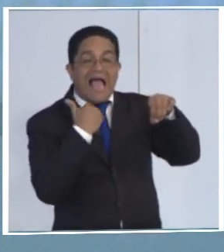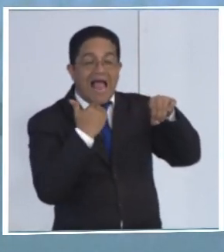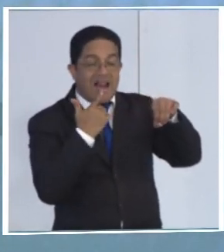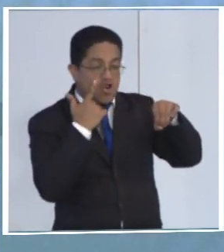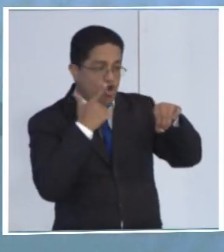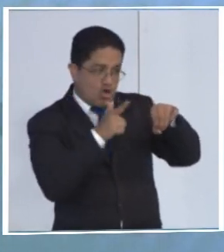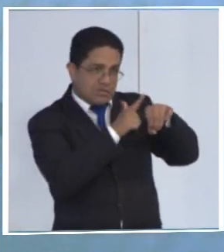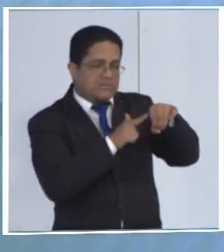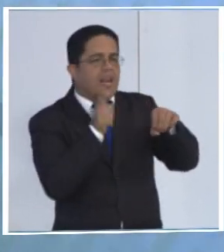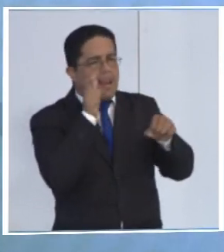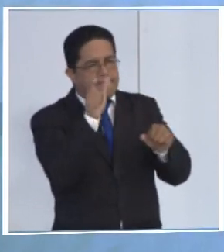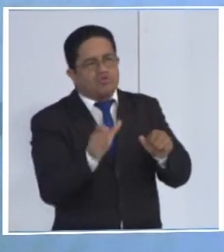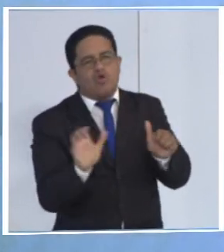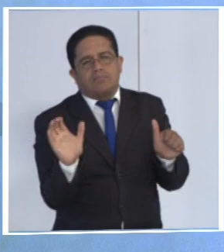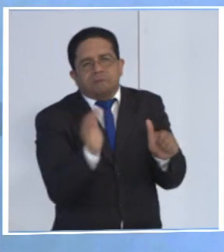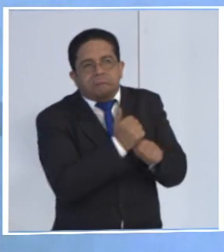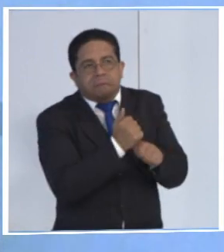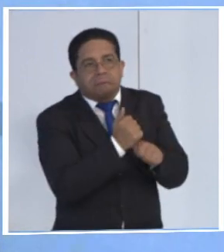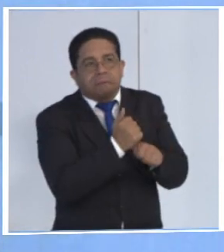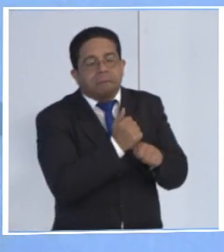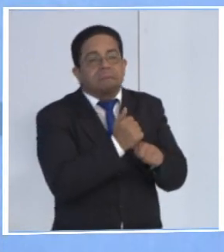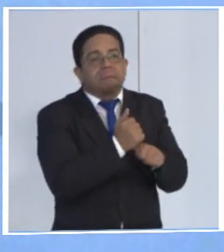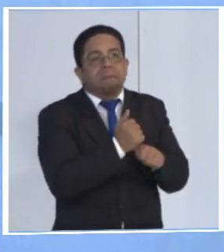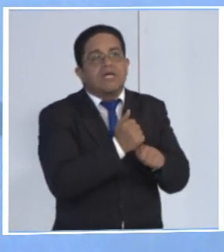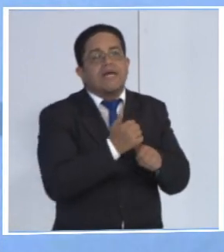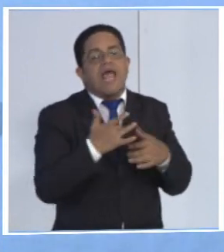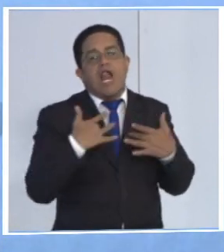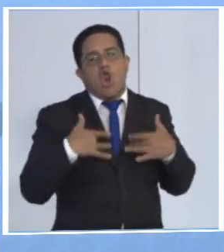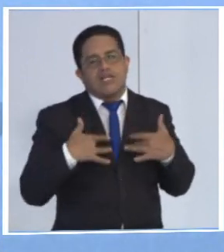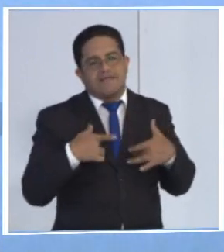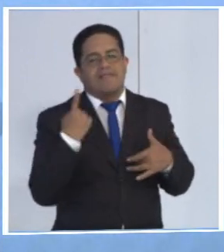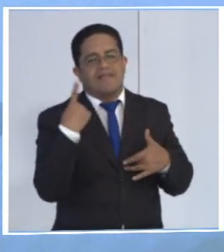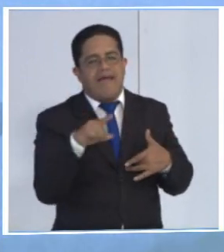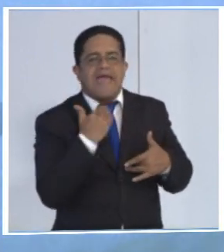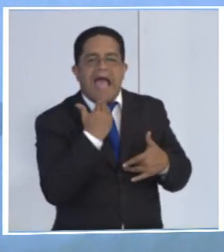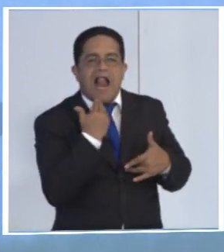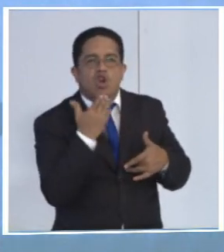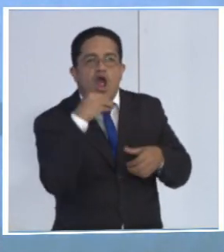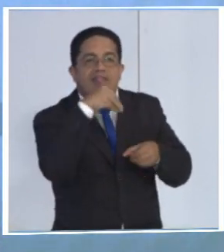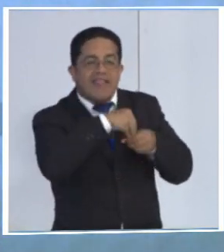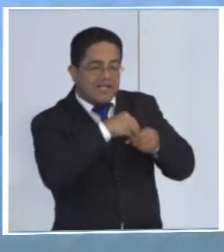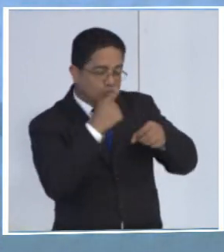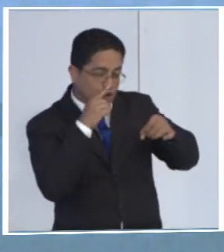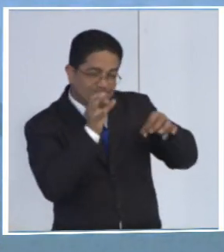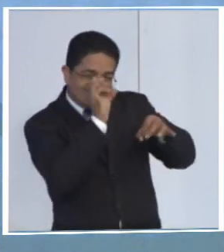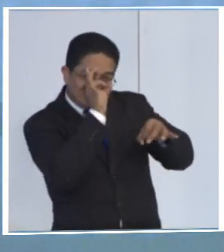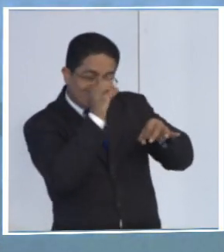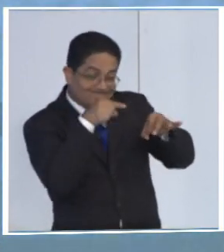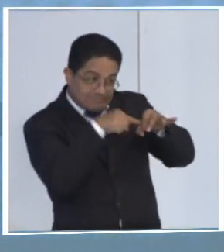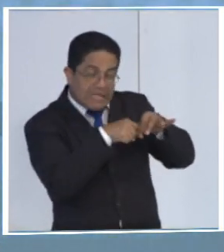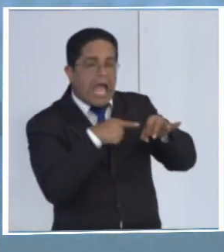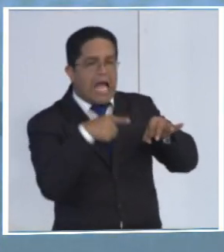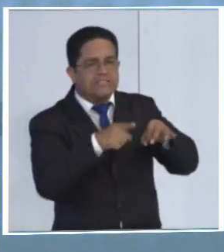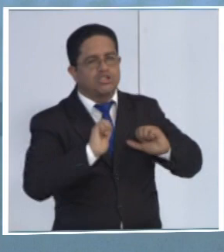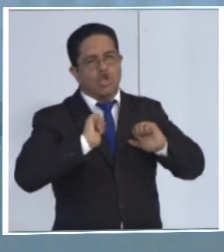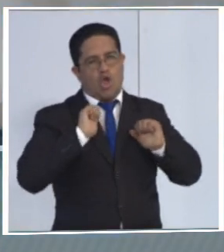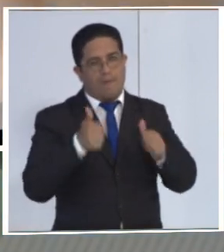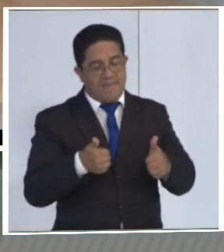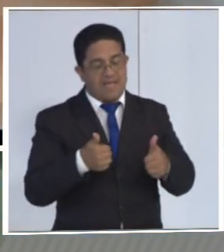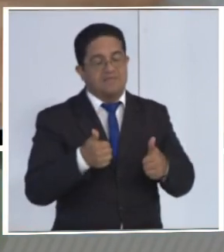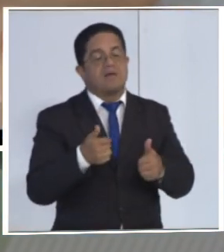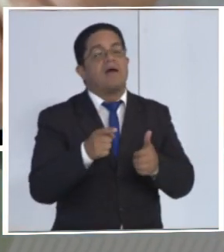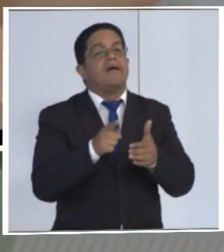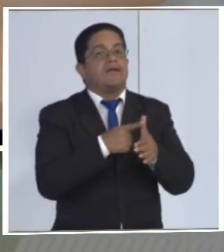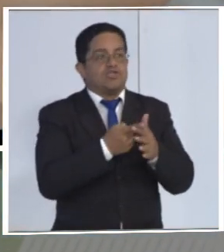paciente reconoce y el paciente puede señalar dónde está, hay un orificio interno que es donde se originó todo el problema. Entonces nuestro